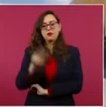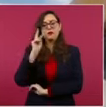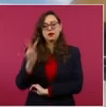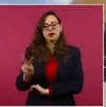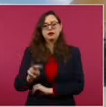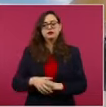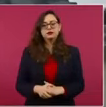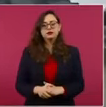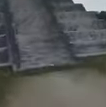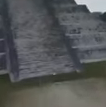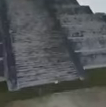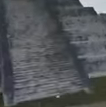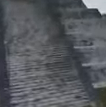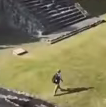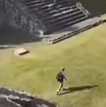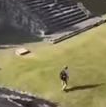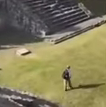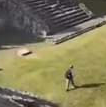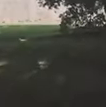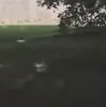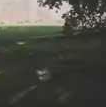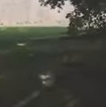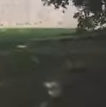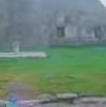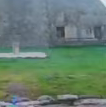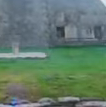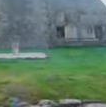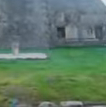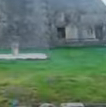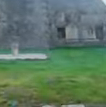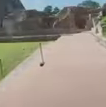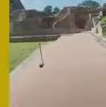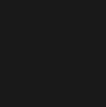más relevantes que el trabajo por México. Fue lo que se destacó en esta conferencia mañanera.